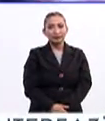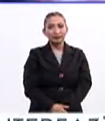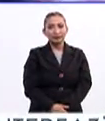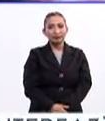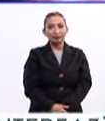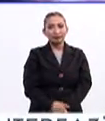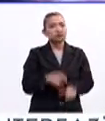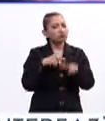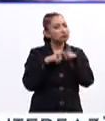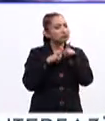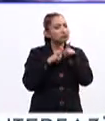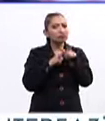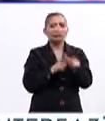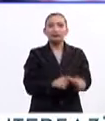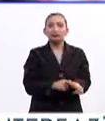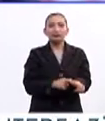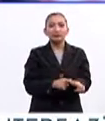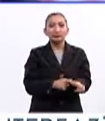Siguen